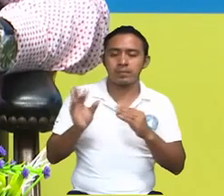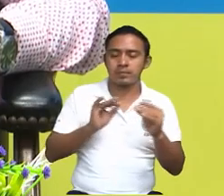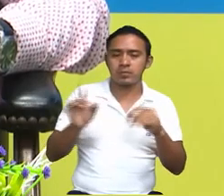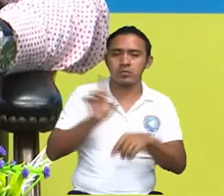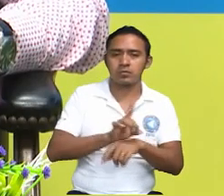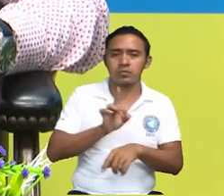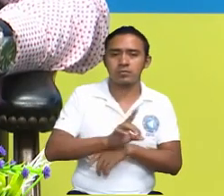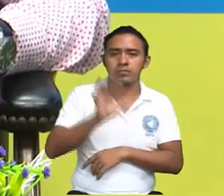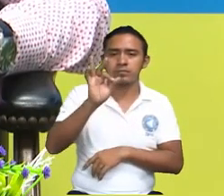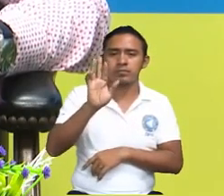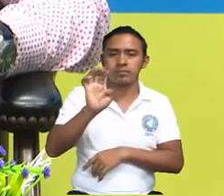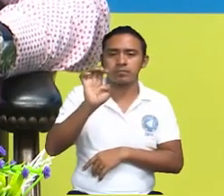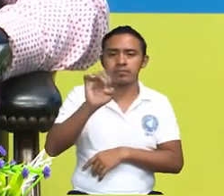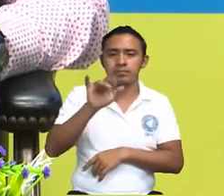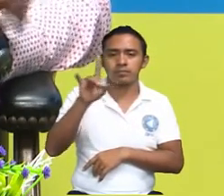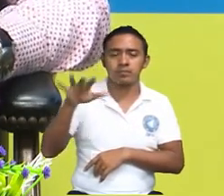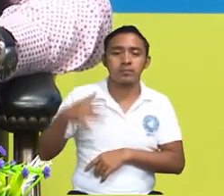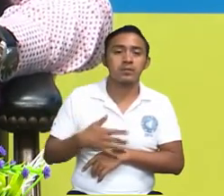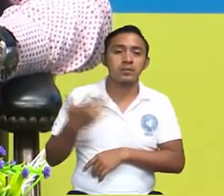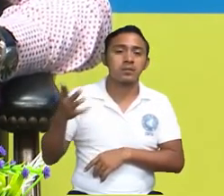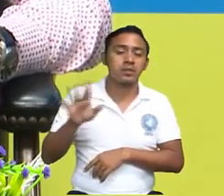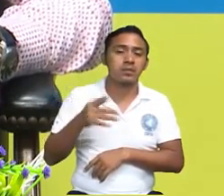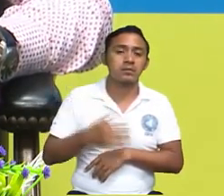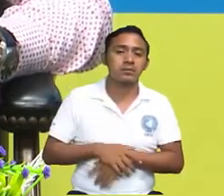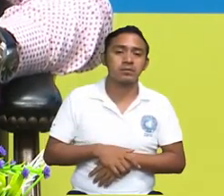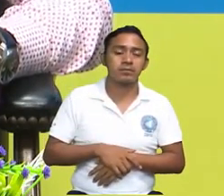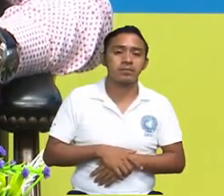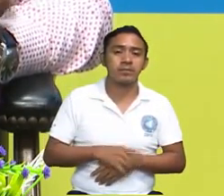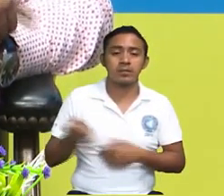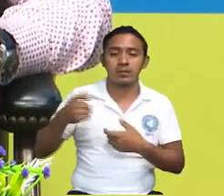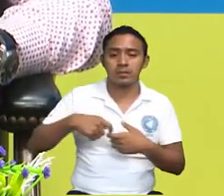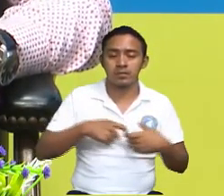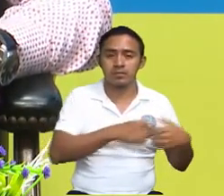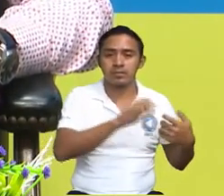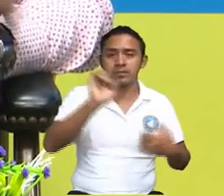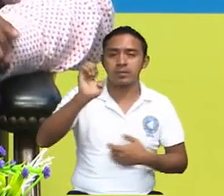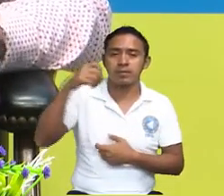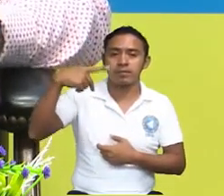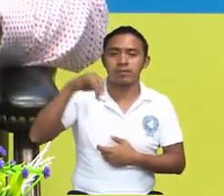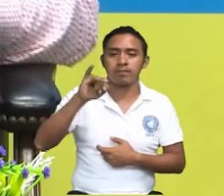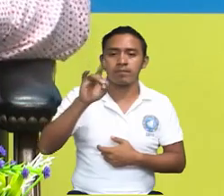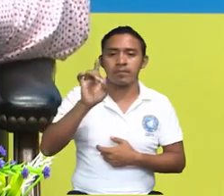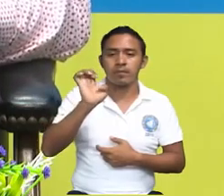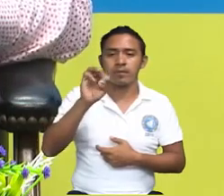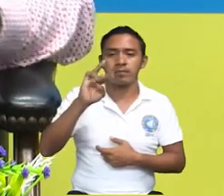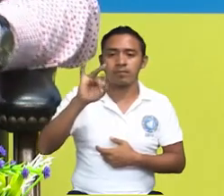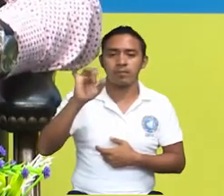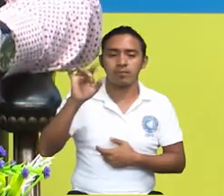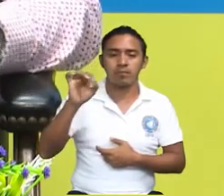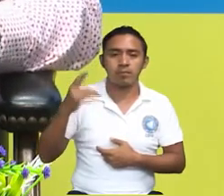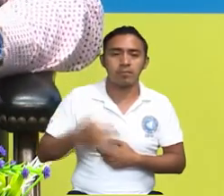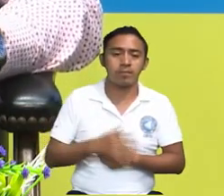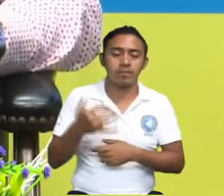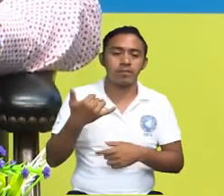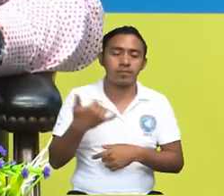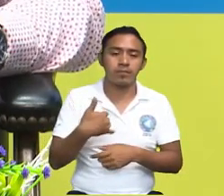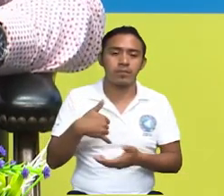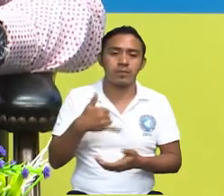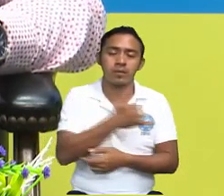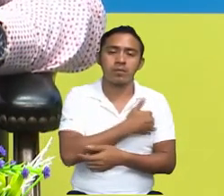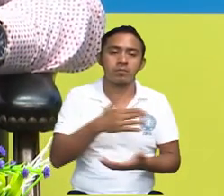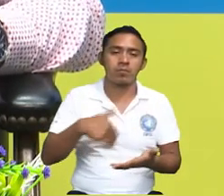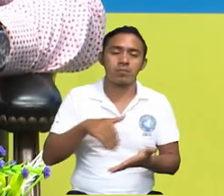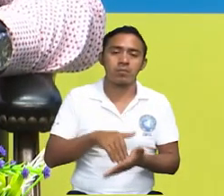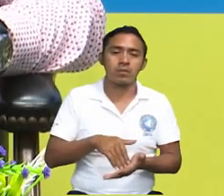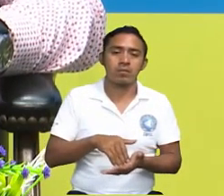Freddy Suárez, quien es parte epidemiólogo. Coordinador de epidemiología. Coordinador de epidemiología del Centro de